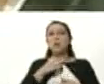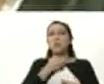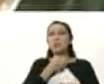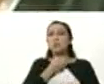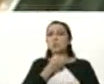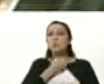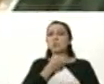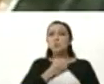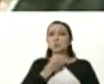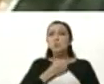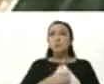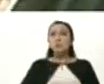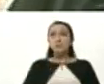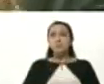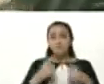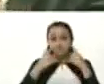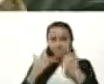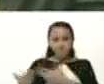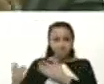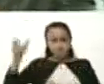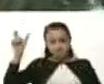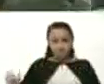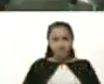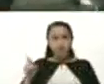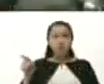Con Iván Pérez Rossi.